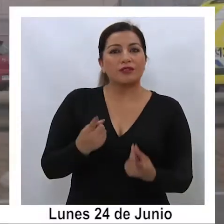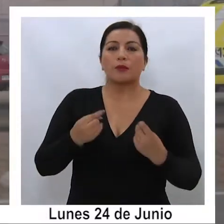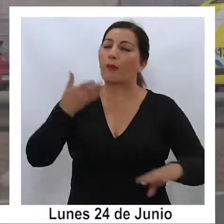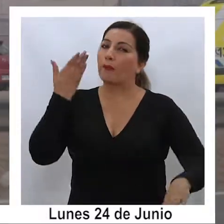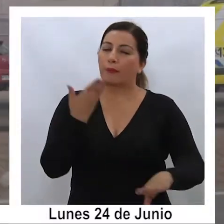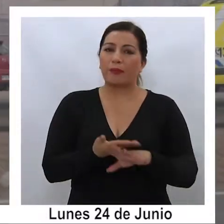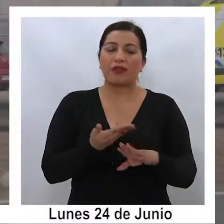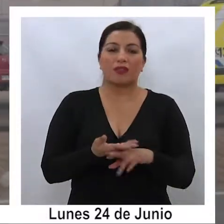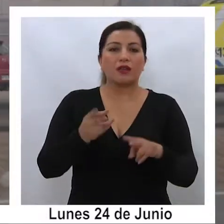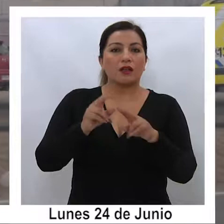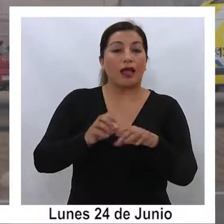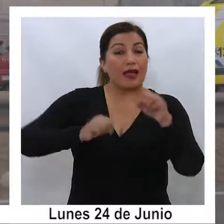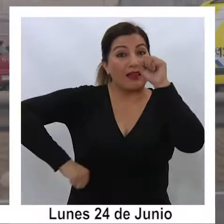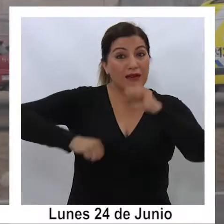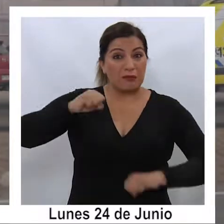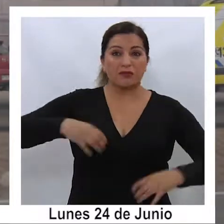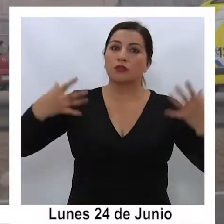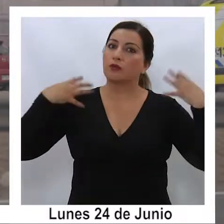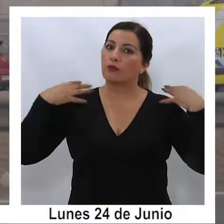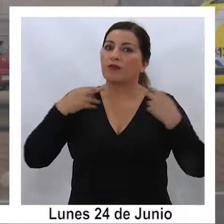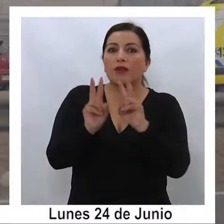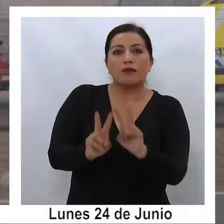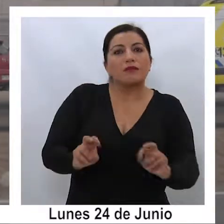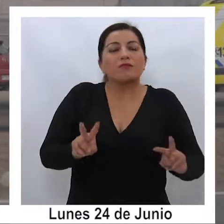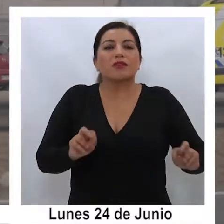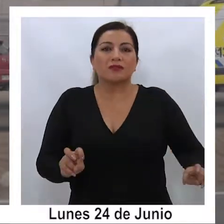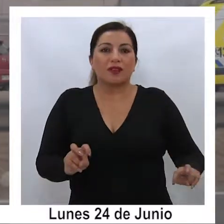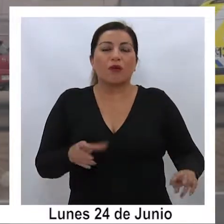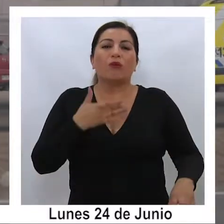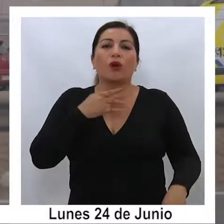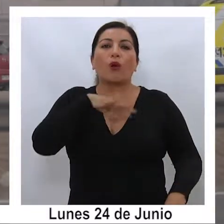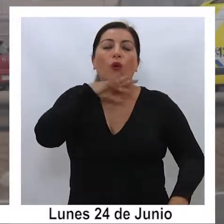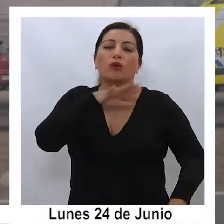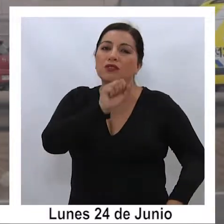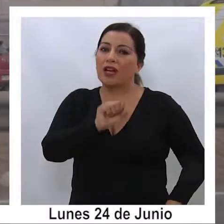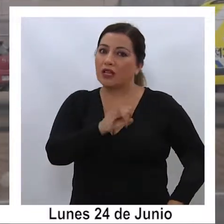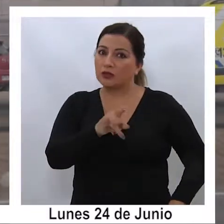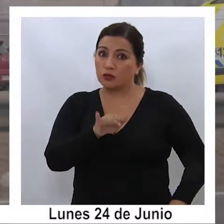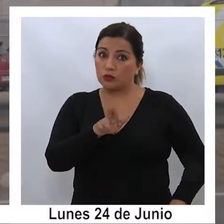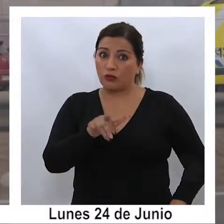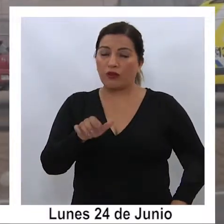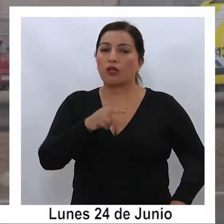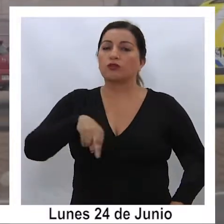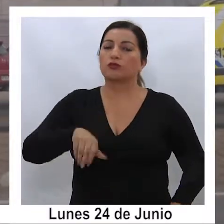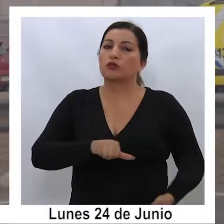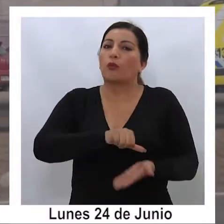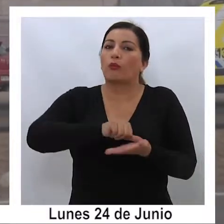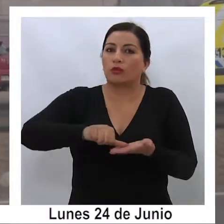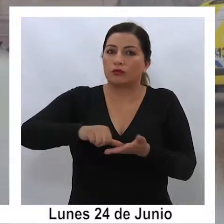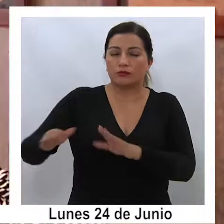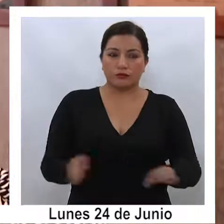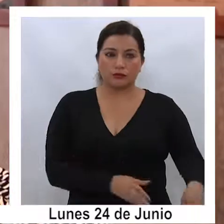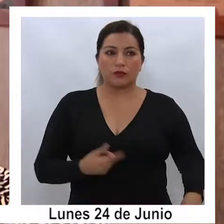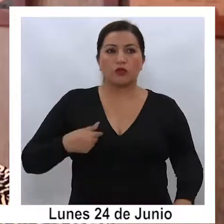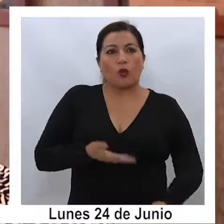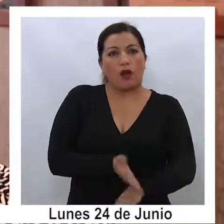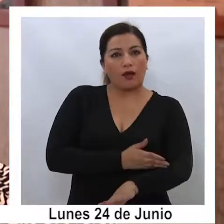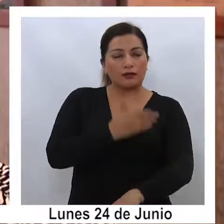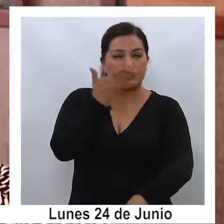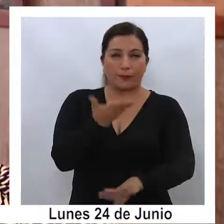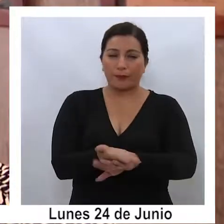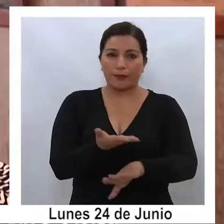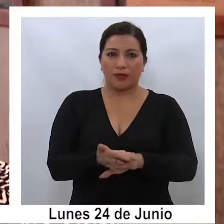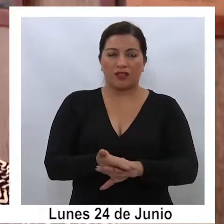solicitarse investigue a la empresa responsable del manejo de la azufre y se apliquen las sanciones pertinentes. Yo solicité